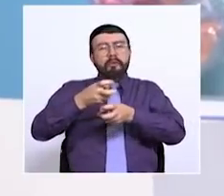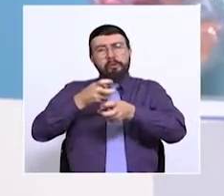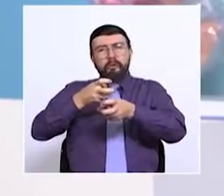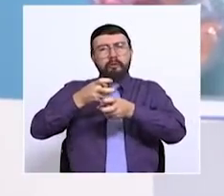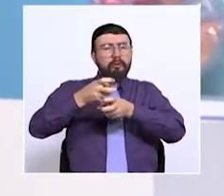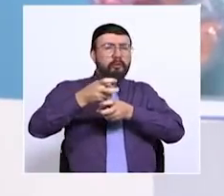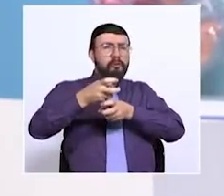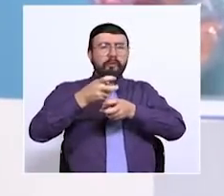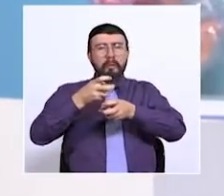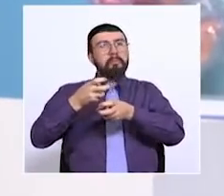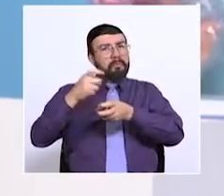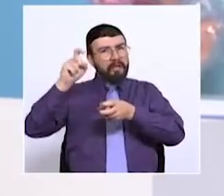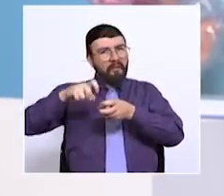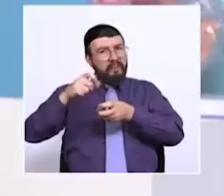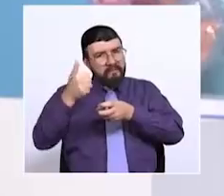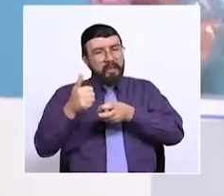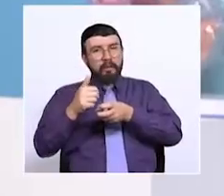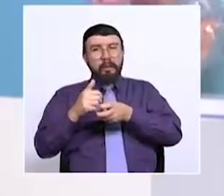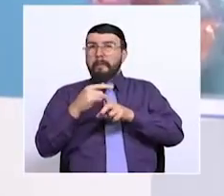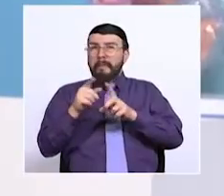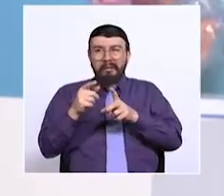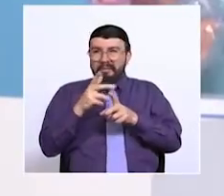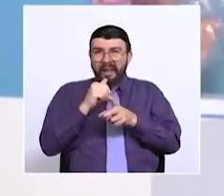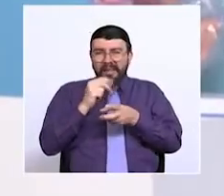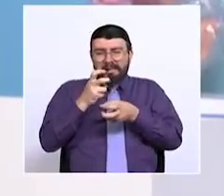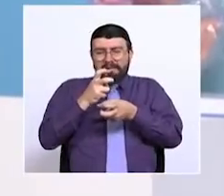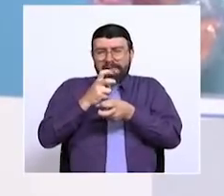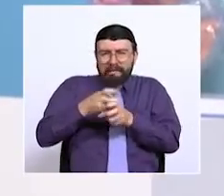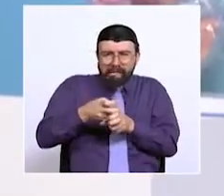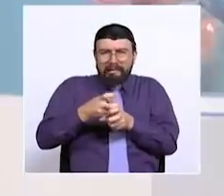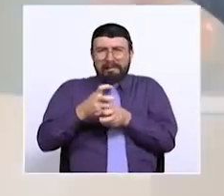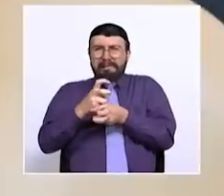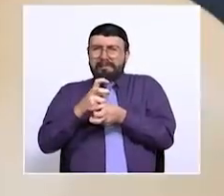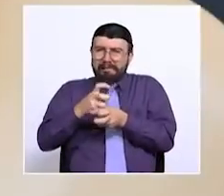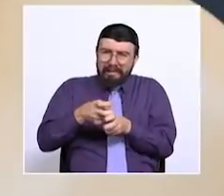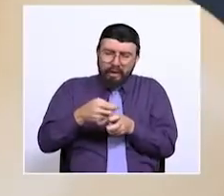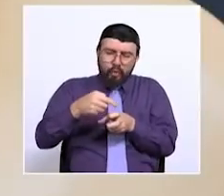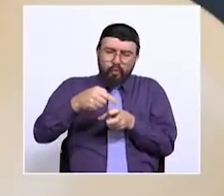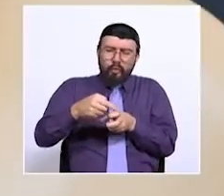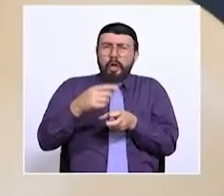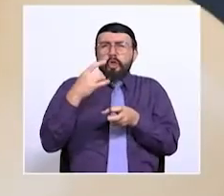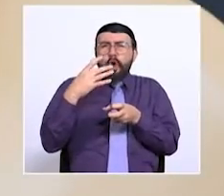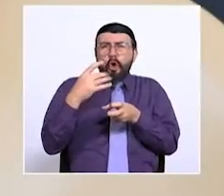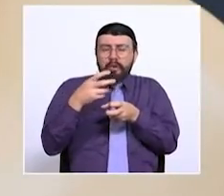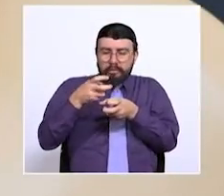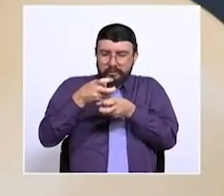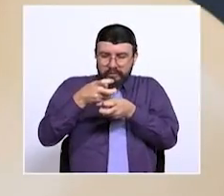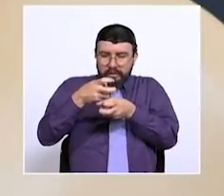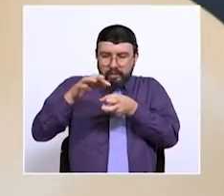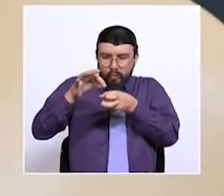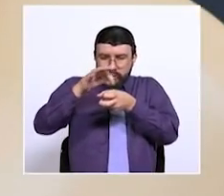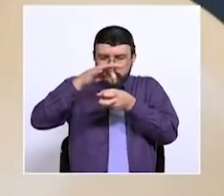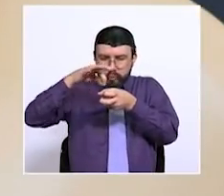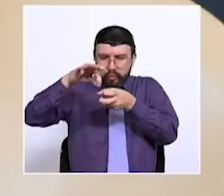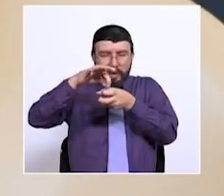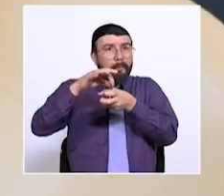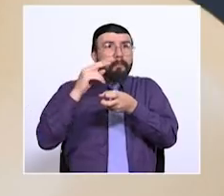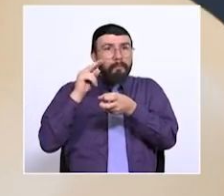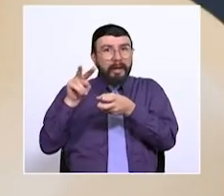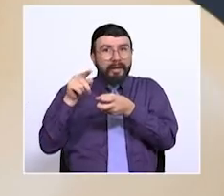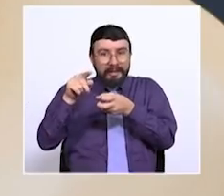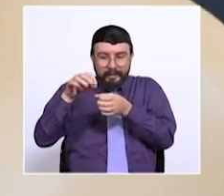perfecto, la vértebra compresiona la otra vértebra y en medio de vértebra hay un disco. Mire, ahí vemos el disco en la